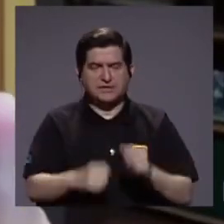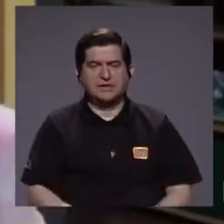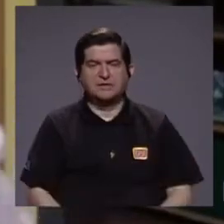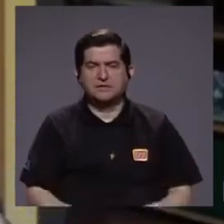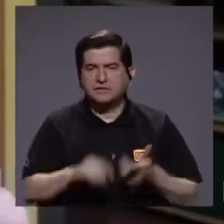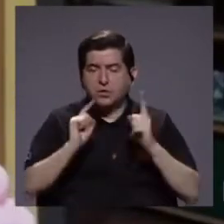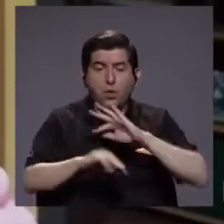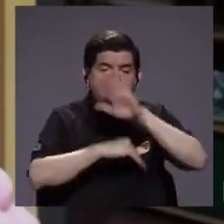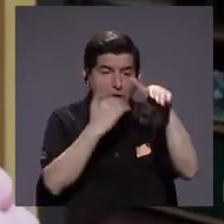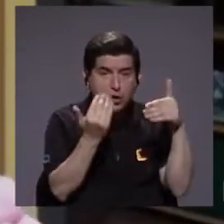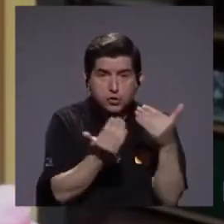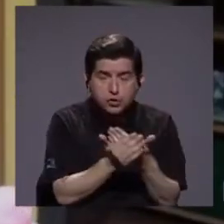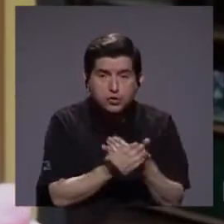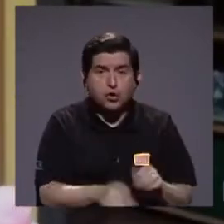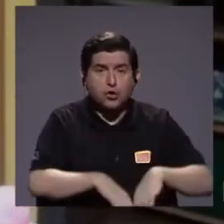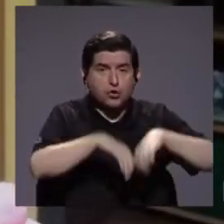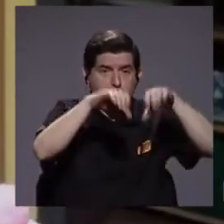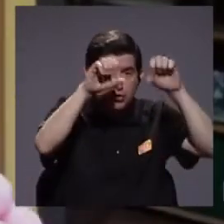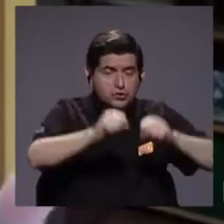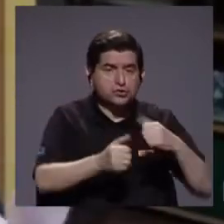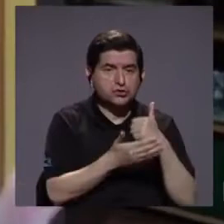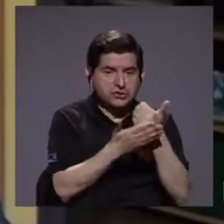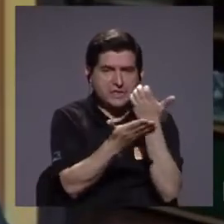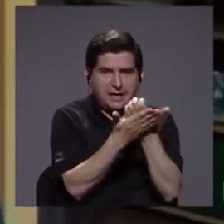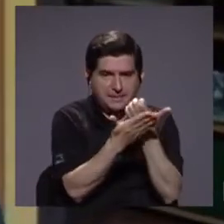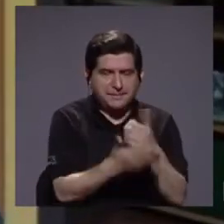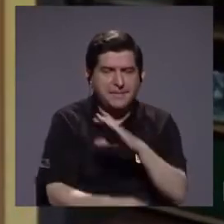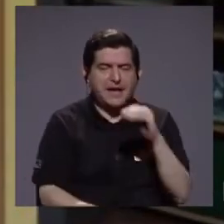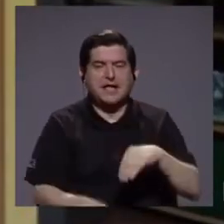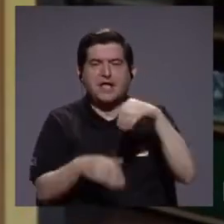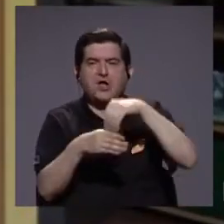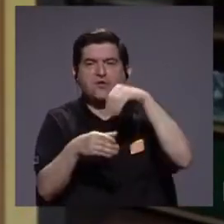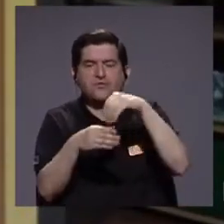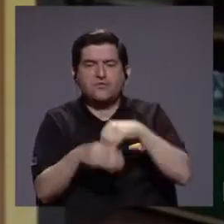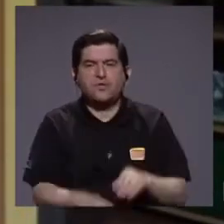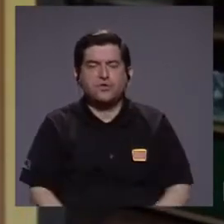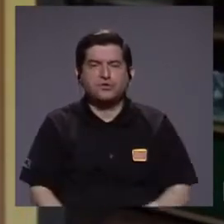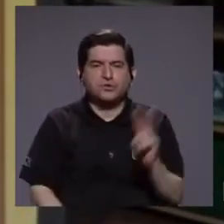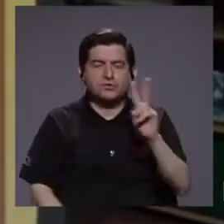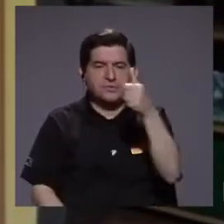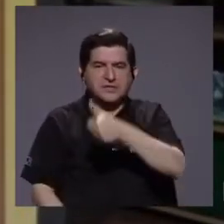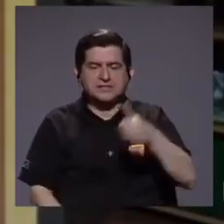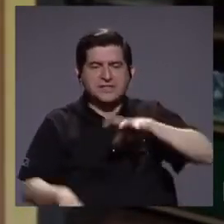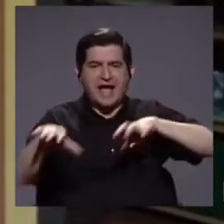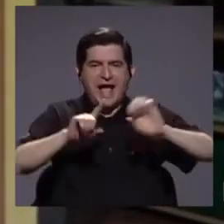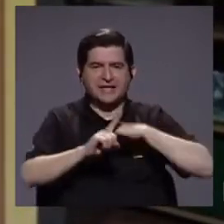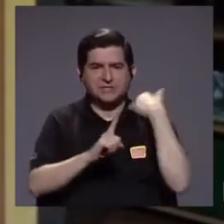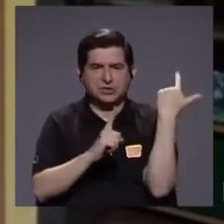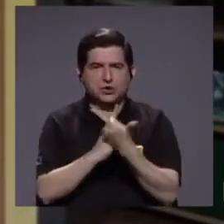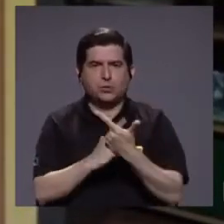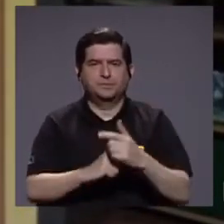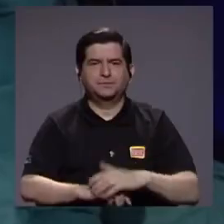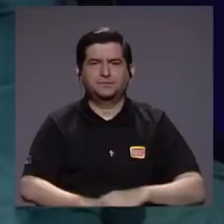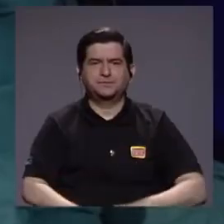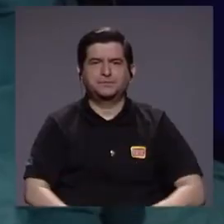condiciones es todo lo que es el sistema de becas y fondos para la Vicerrectoría de Acción